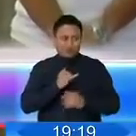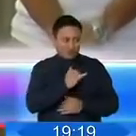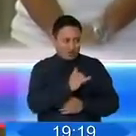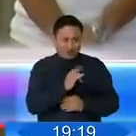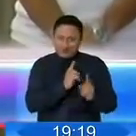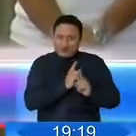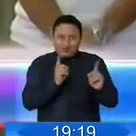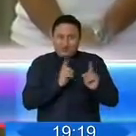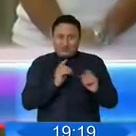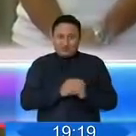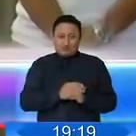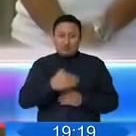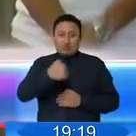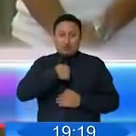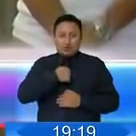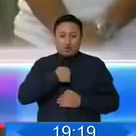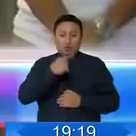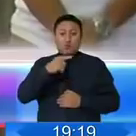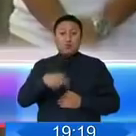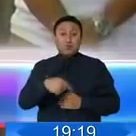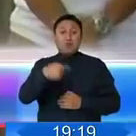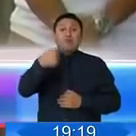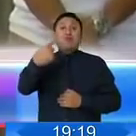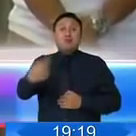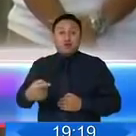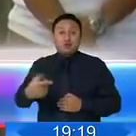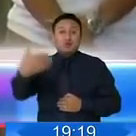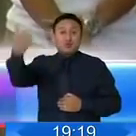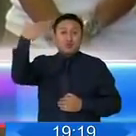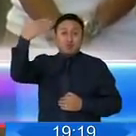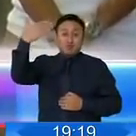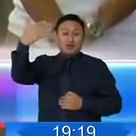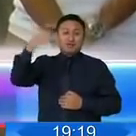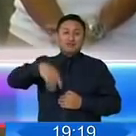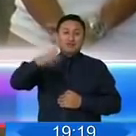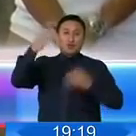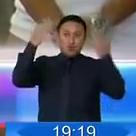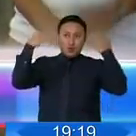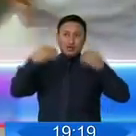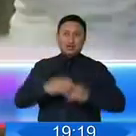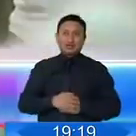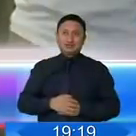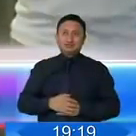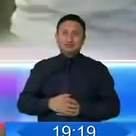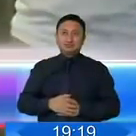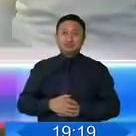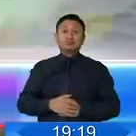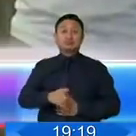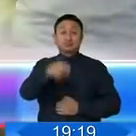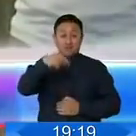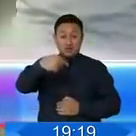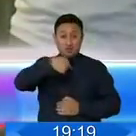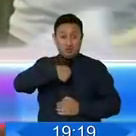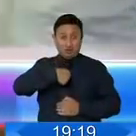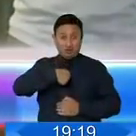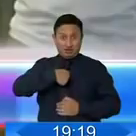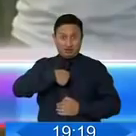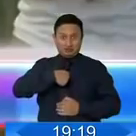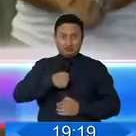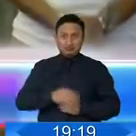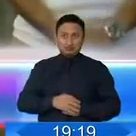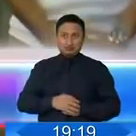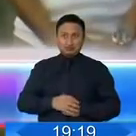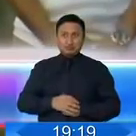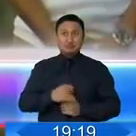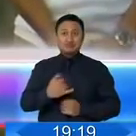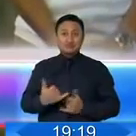Nebot. Soy quien va a suceder a Jaime Nebot en la alcaldía de Guayaquil. Y eso para mí es